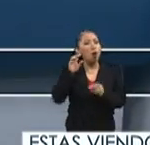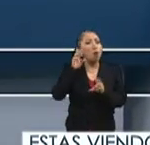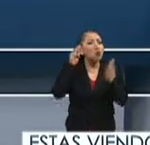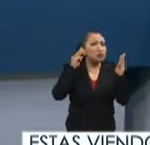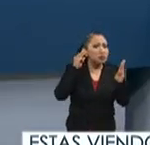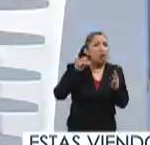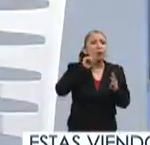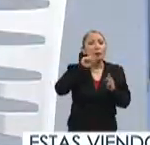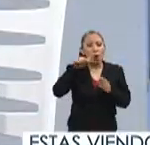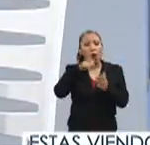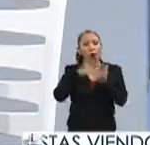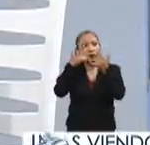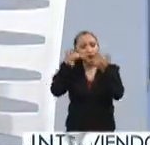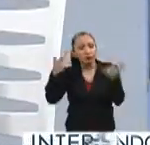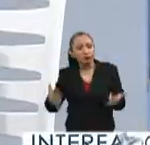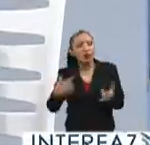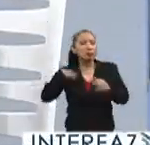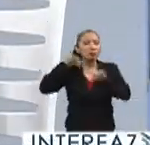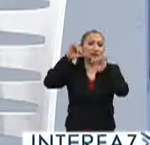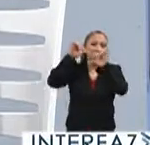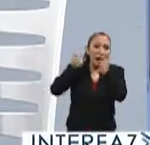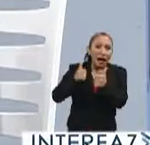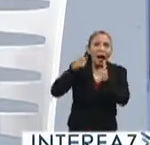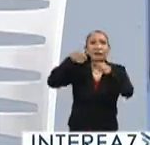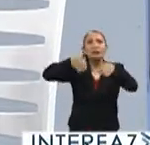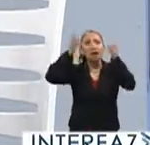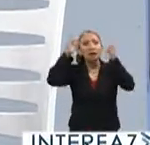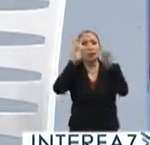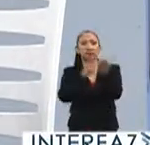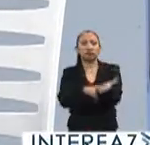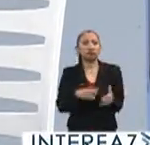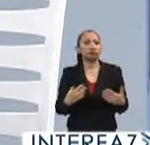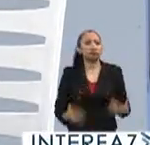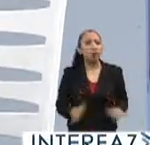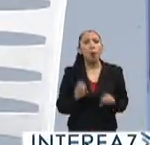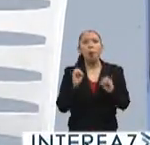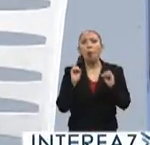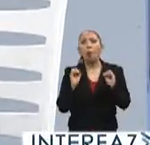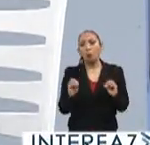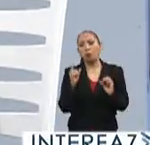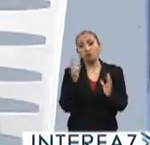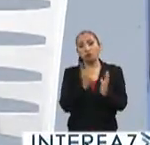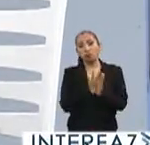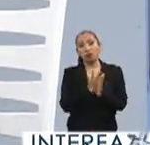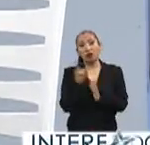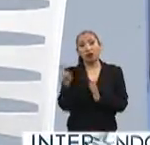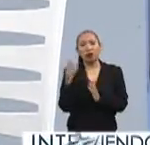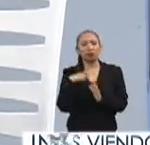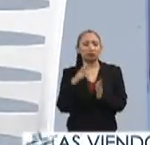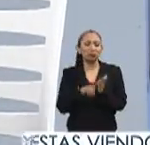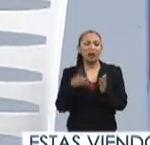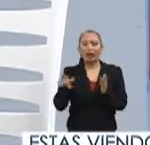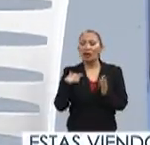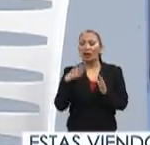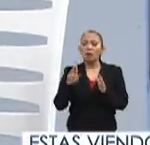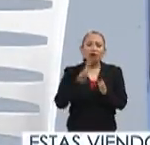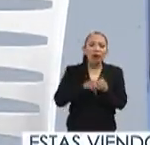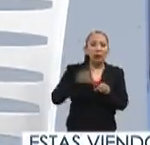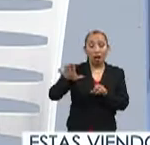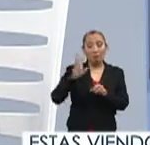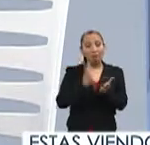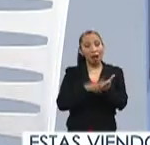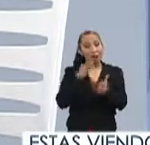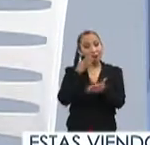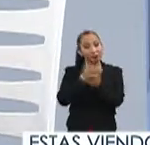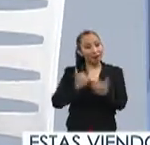propiamente museos, son sitios históricos, arquitectónicamente muy valiosos o simplemente con riquísimos recursos naturales que vale